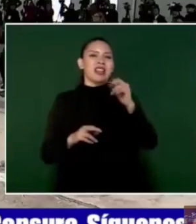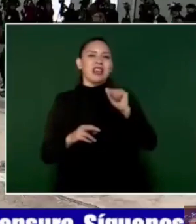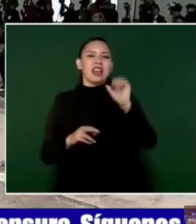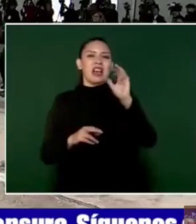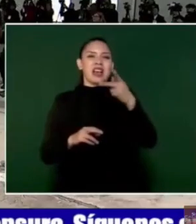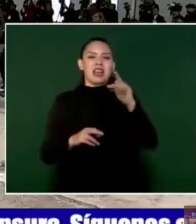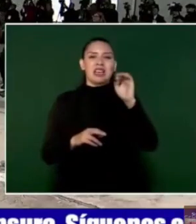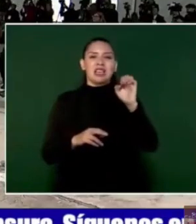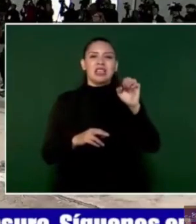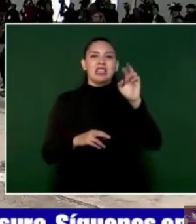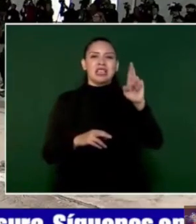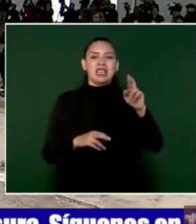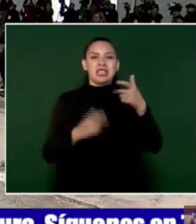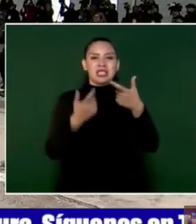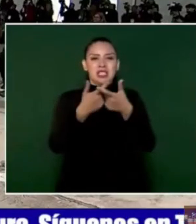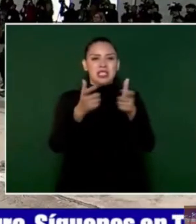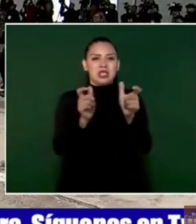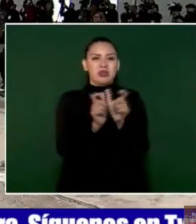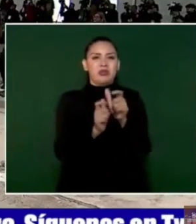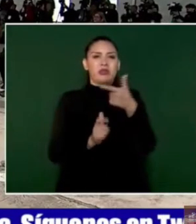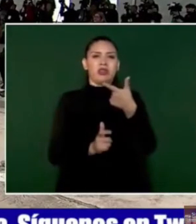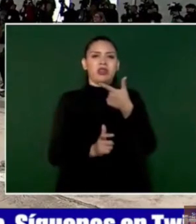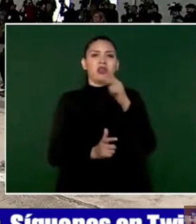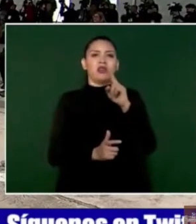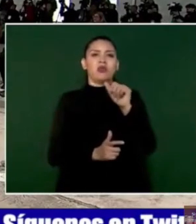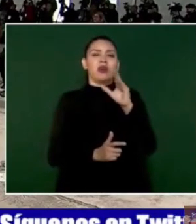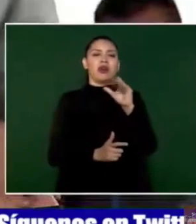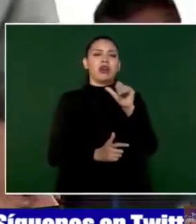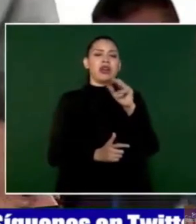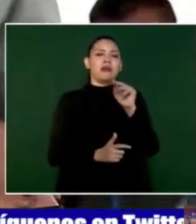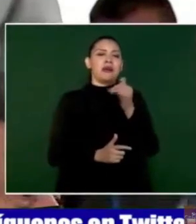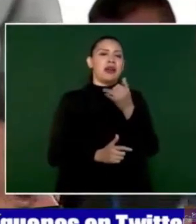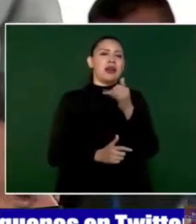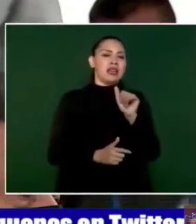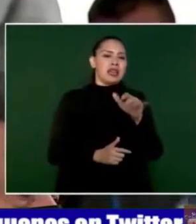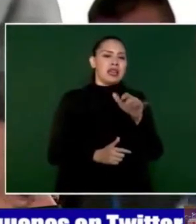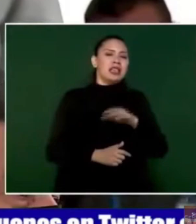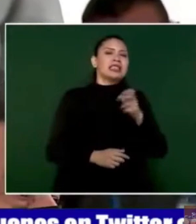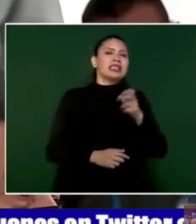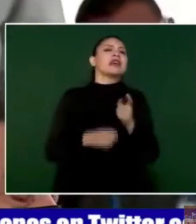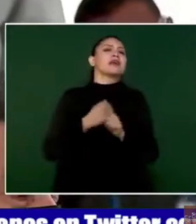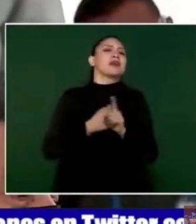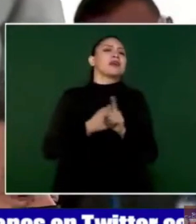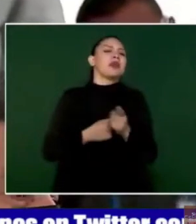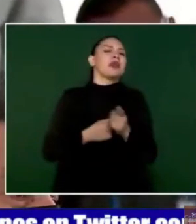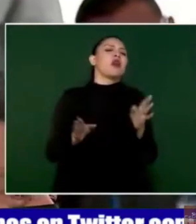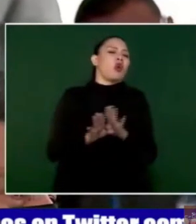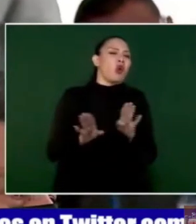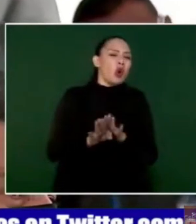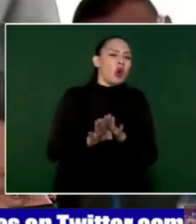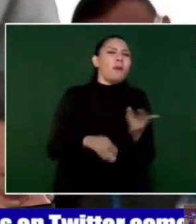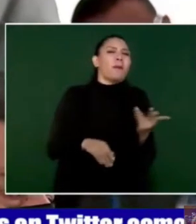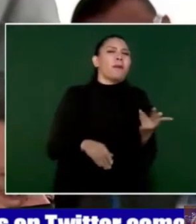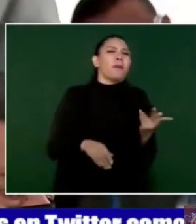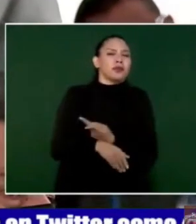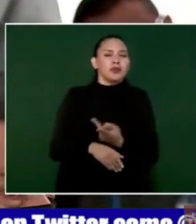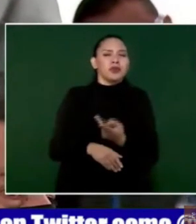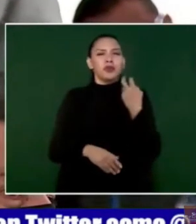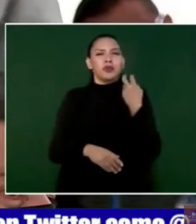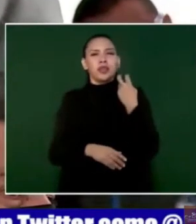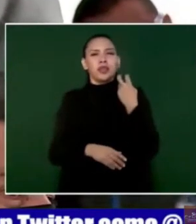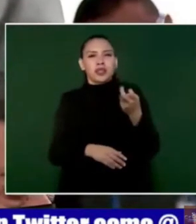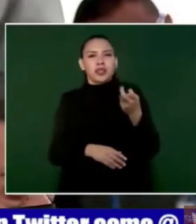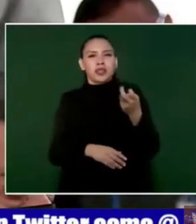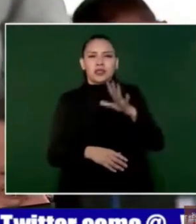denuncia, de necesidades, de carencia, de injusticias, y no me vengan a traer un escándalo,